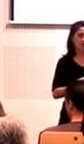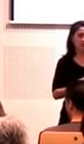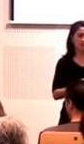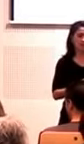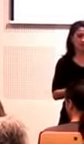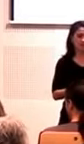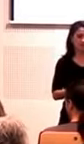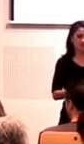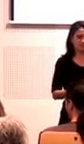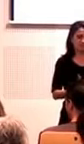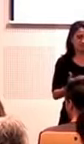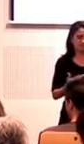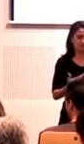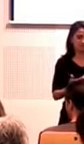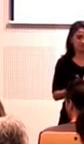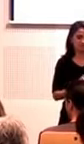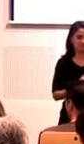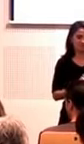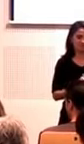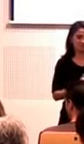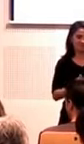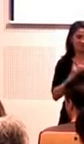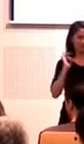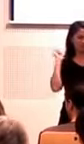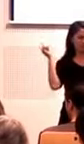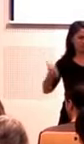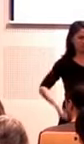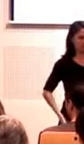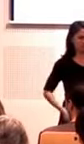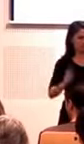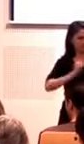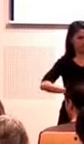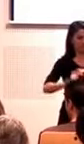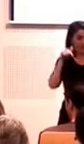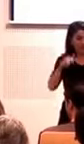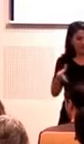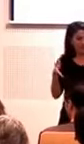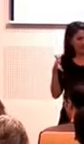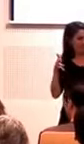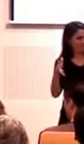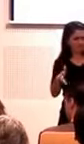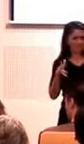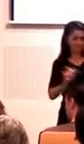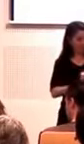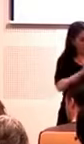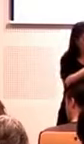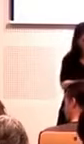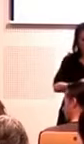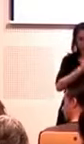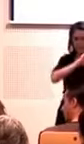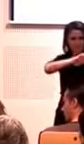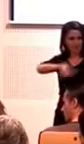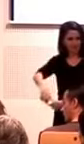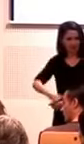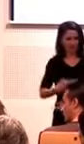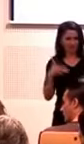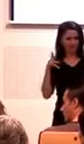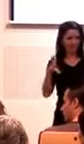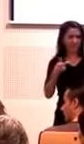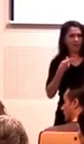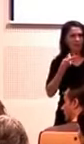todas son súper enriquecedoras, pero esta me ha encantado, no sé, me ha encantado de principio a fin. Los testimonios los considero